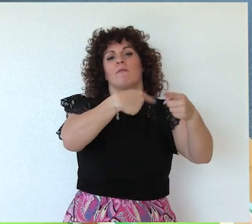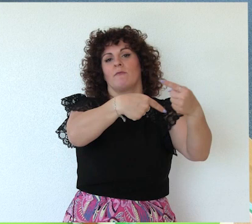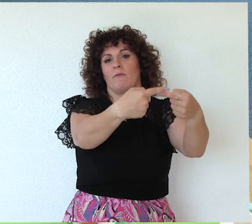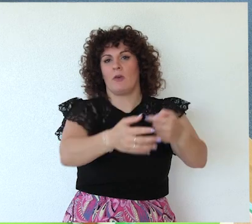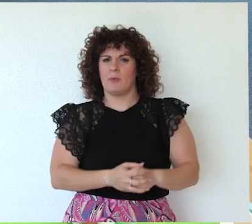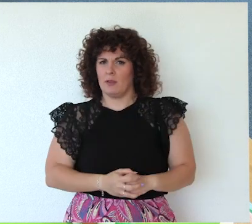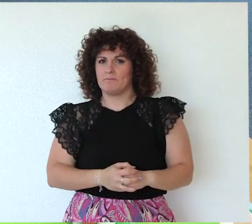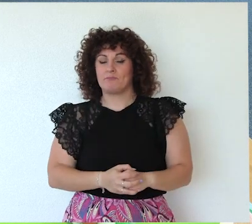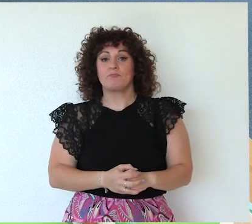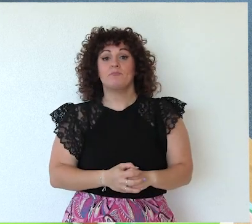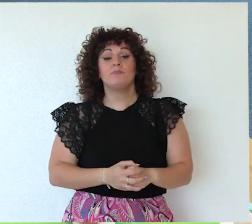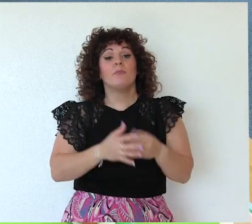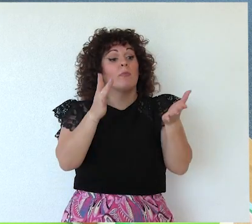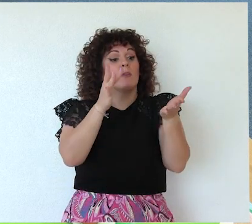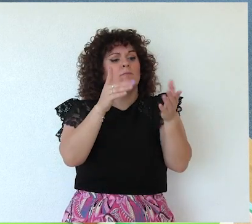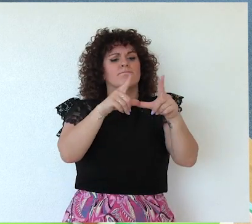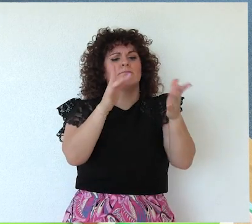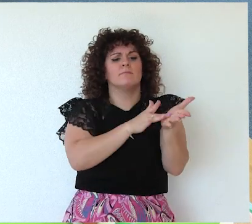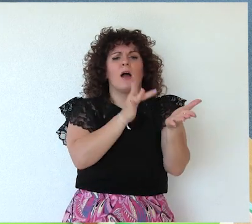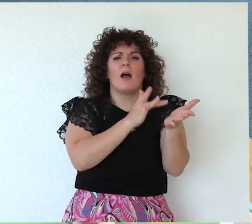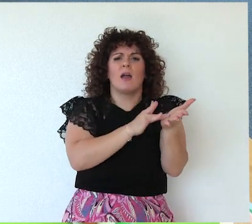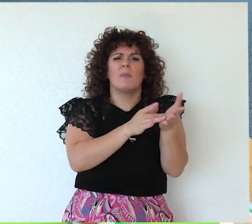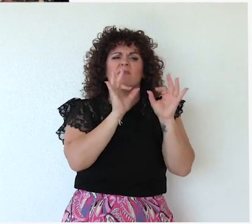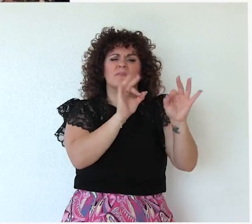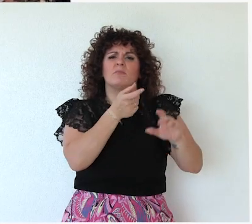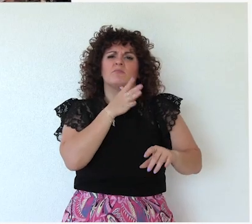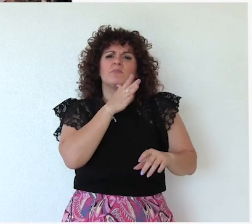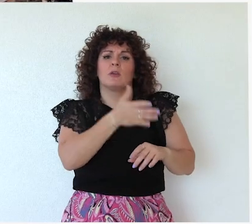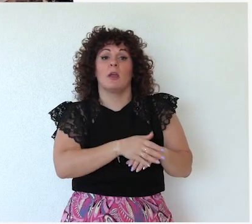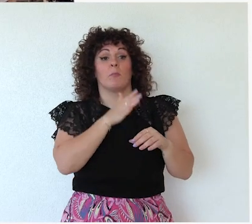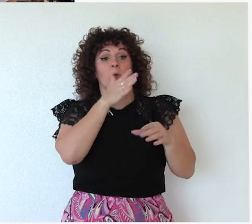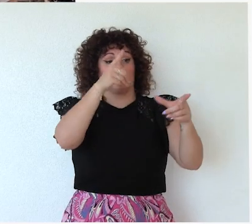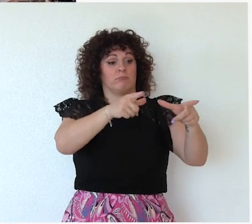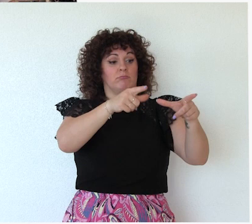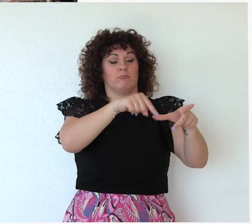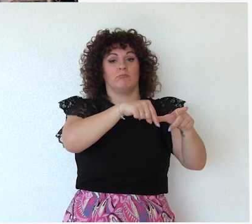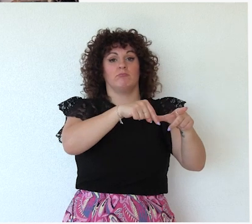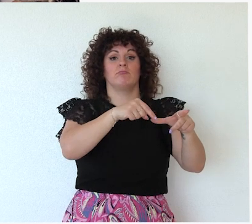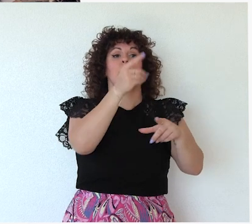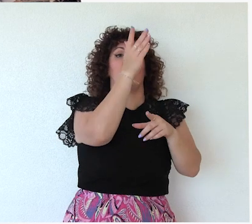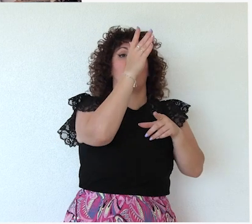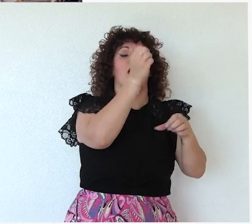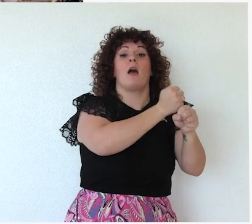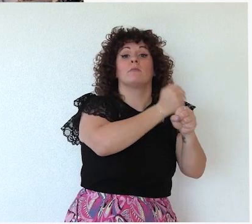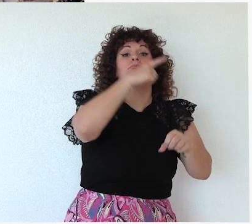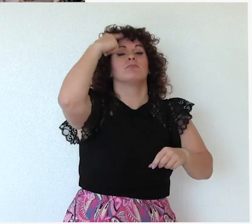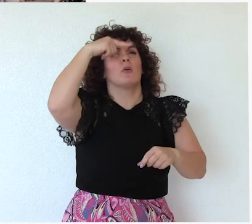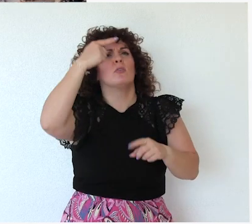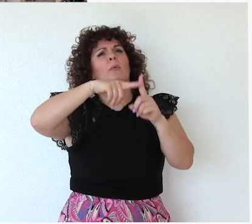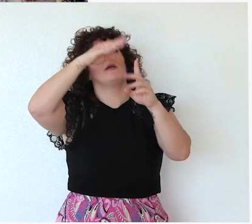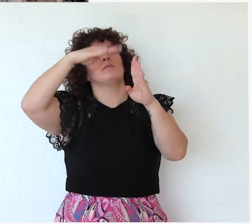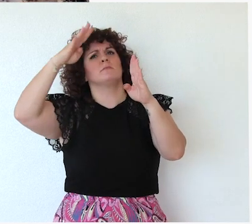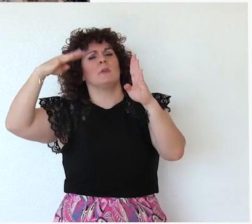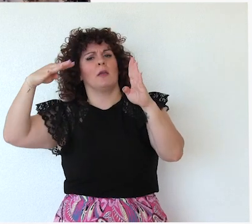¿Por qué creéis que los archivos conservan este tipo de imágenes? En ellas aparecen escenas, costumbres,